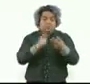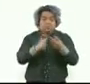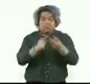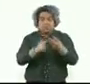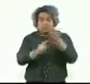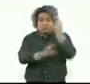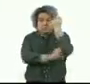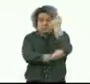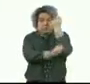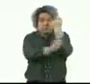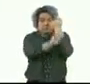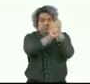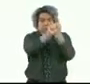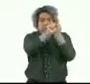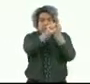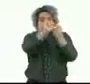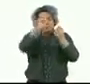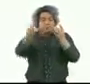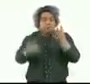Cuajimalpa,